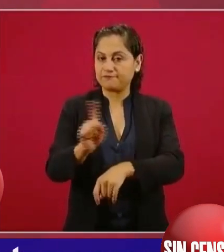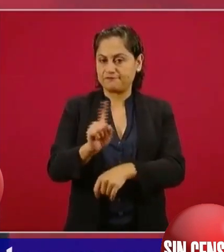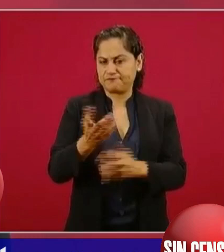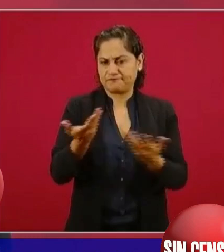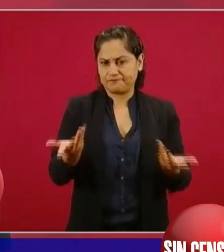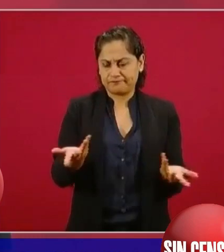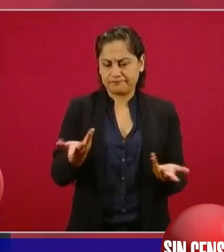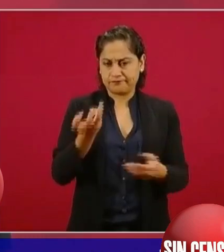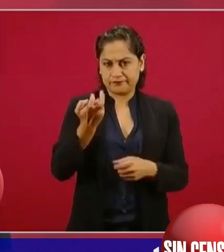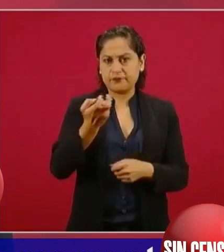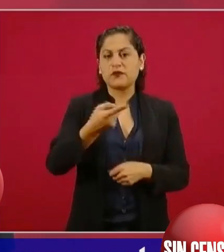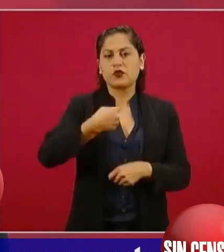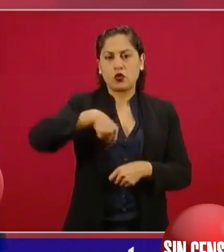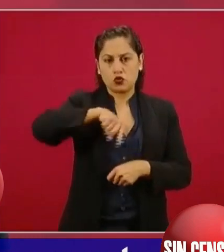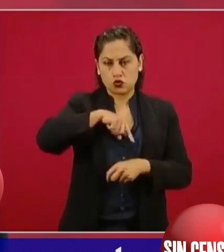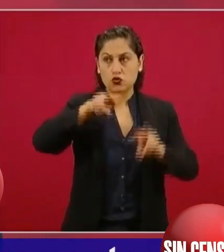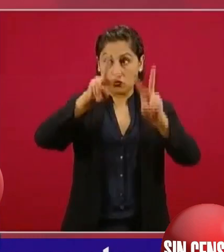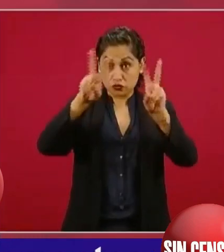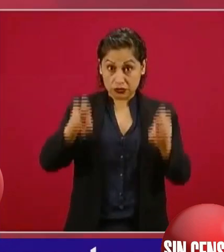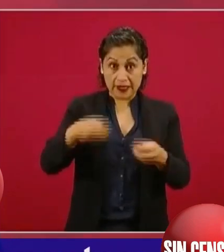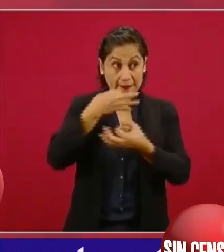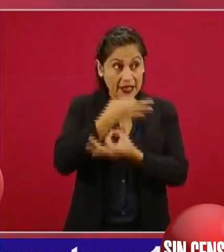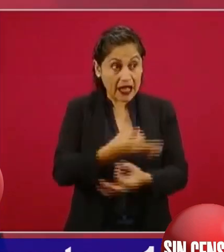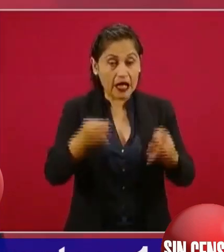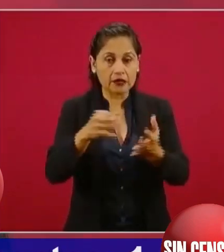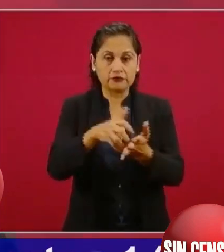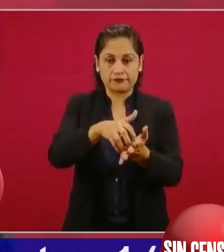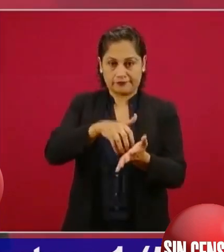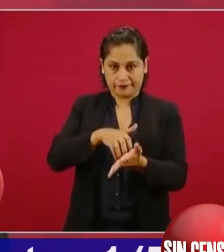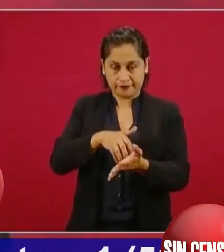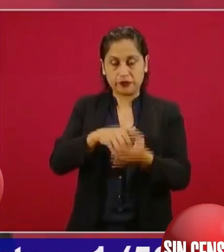vamos a reducir, o los gastos